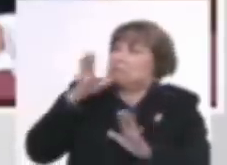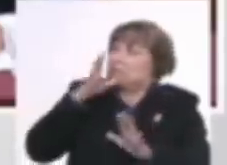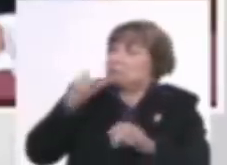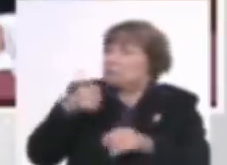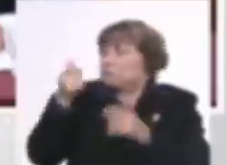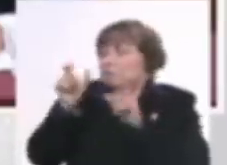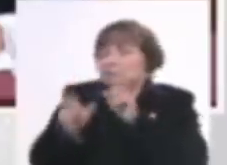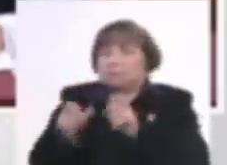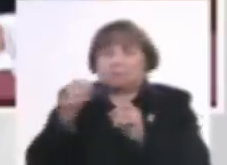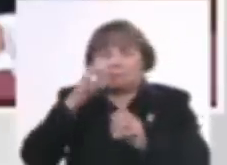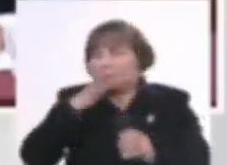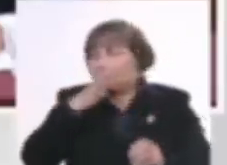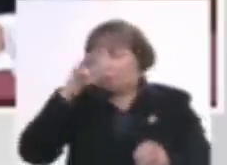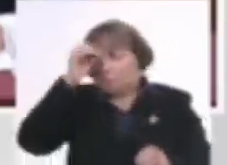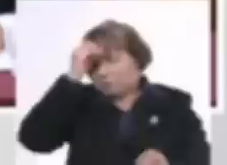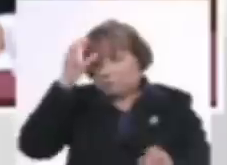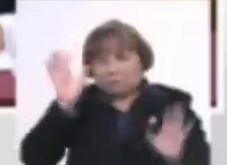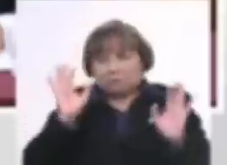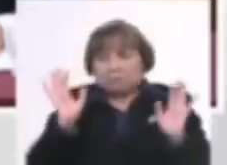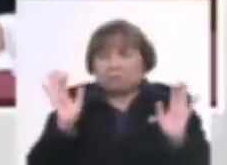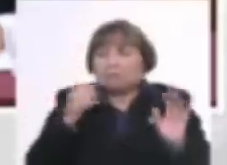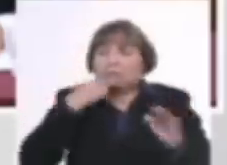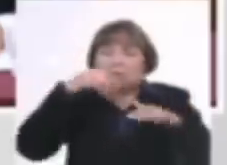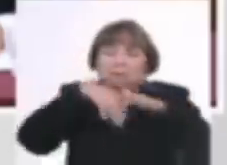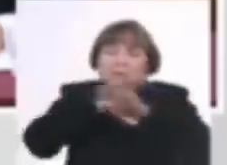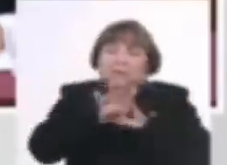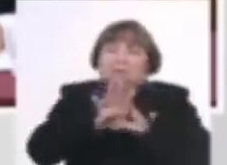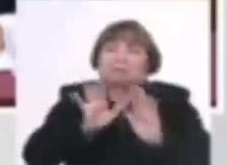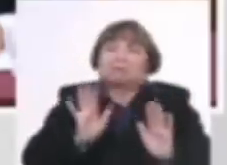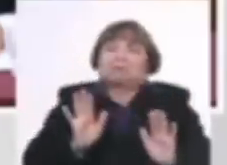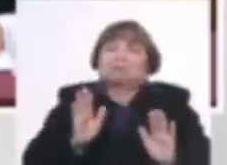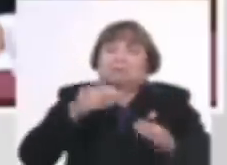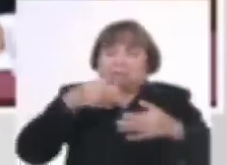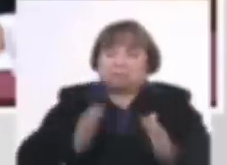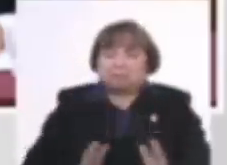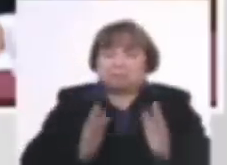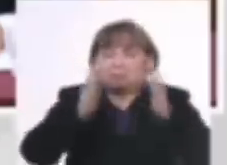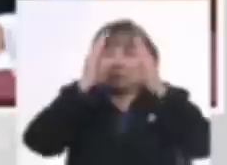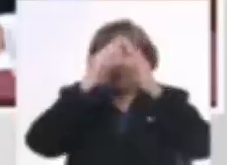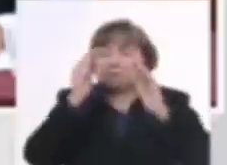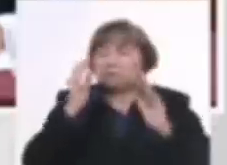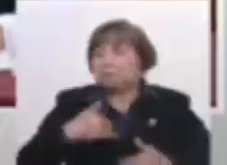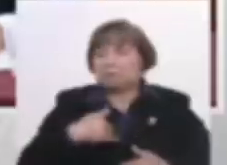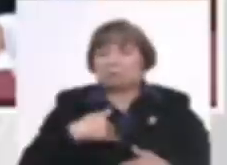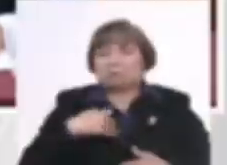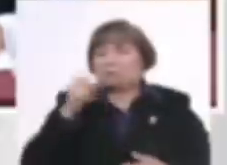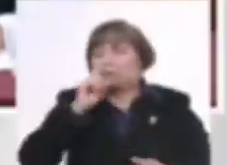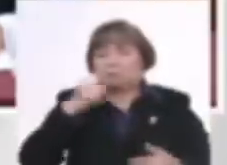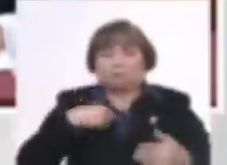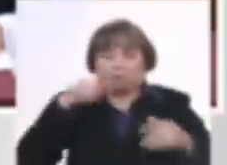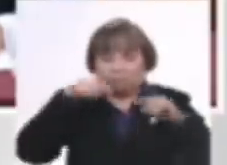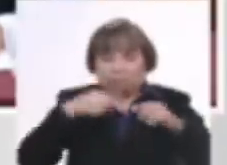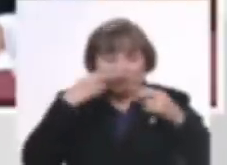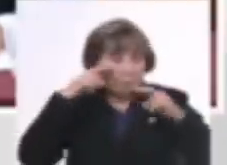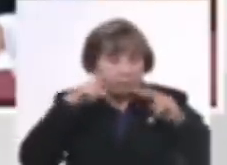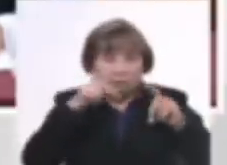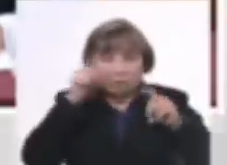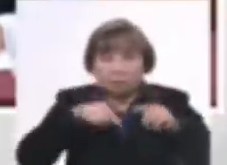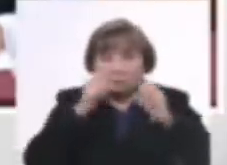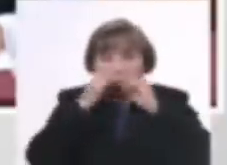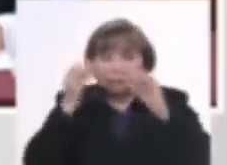con otras personas, desconozco. Ella ingresaba al Palacio de Gobierno, pero yo no estaba ahí día a